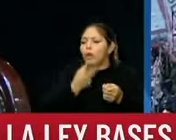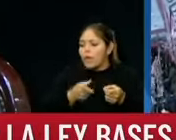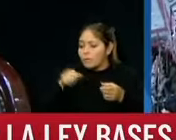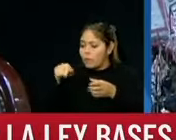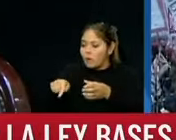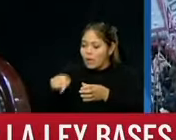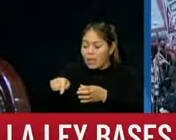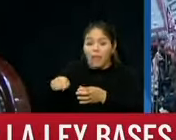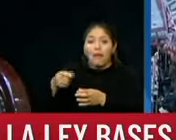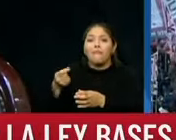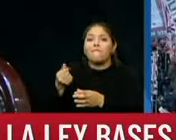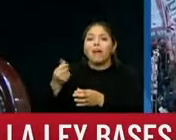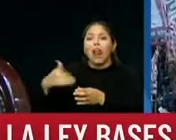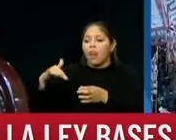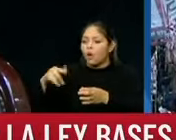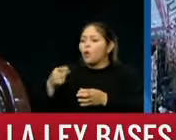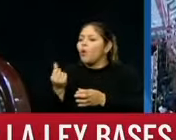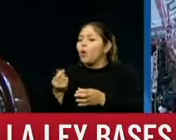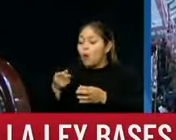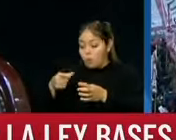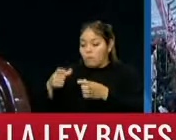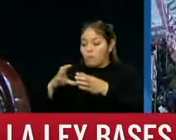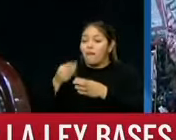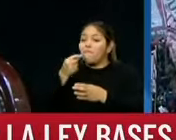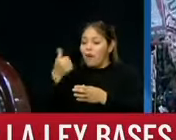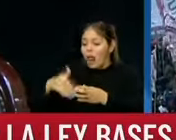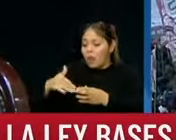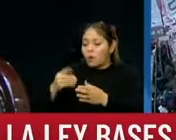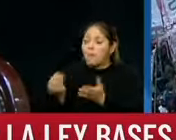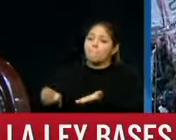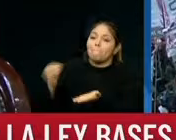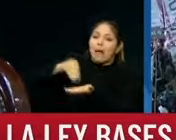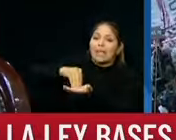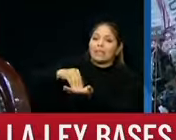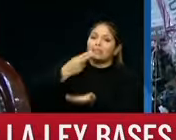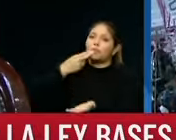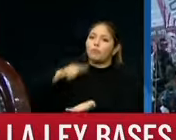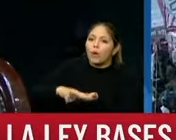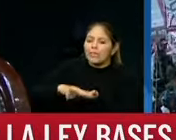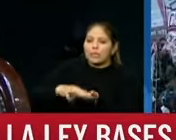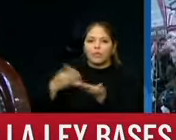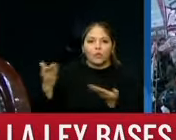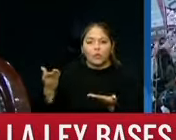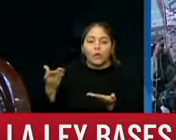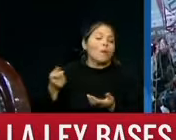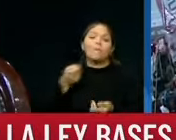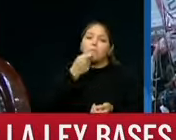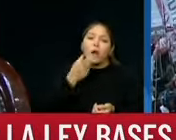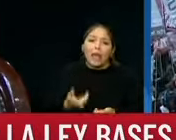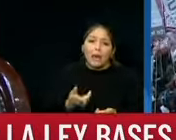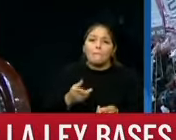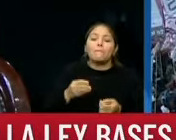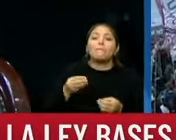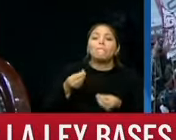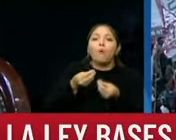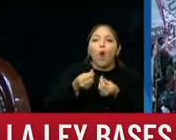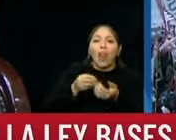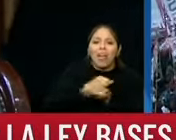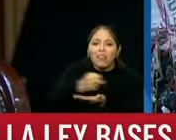Sí, va a ser verdad. Claro. Se ríe, sí. Si tenías, en serio, ¿tenías una, o no, doctor Singh? Sí.